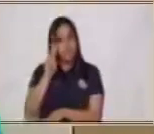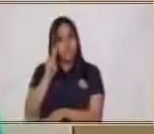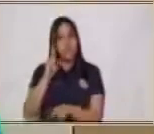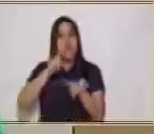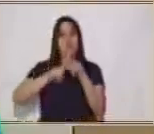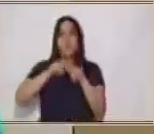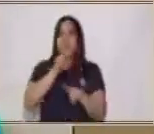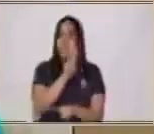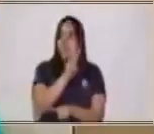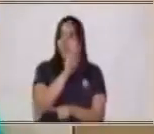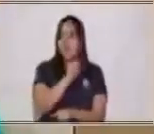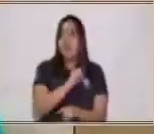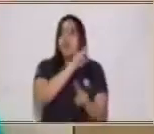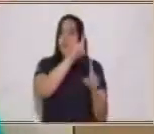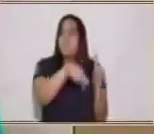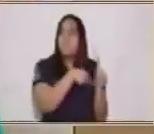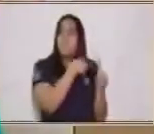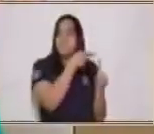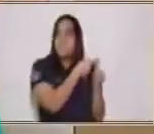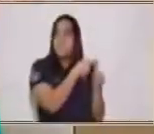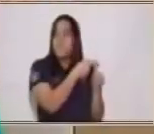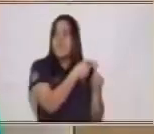por v, más